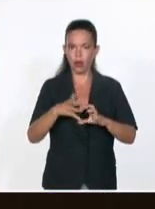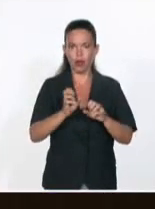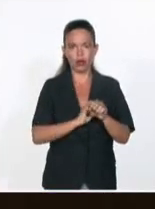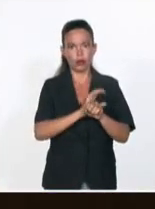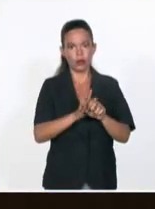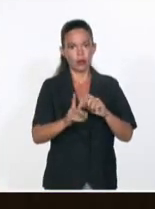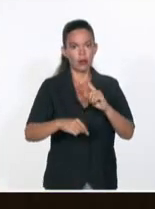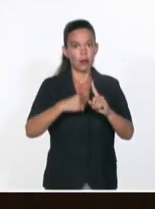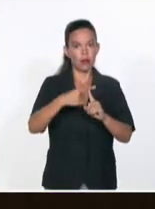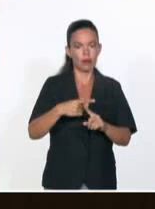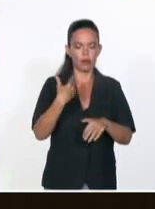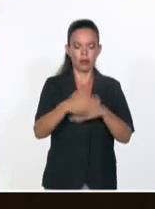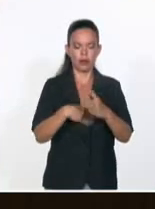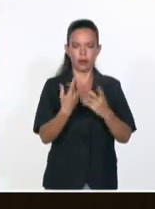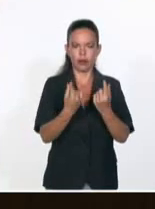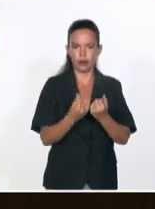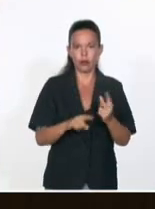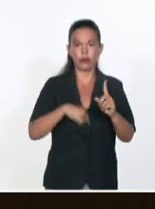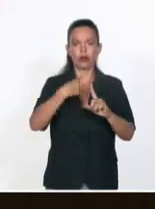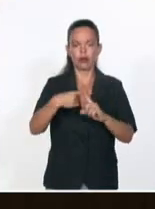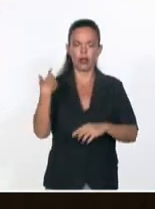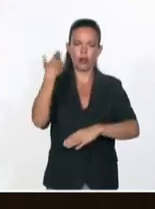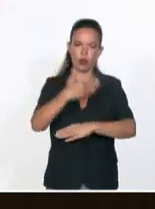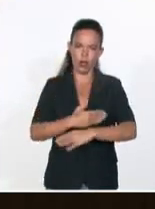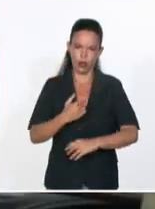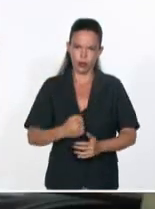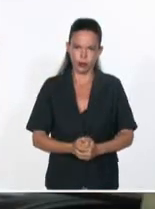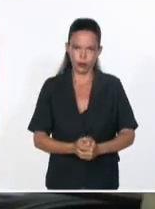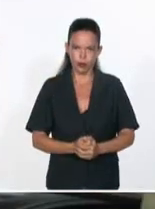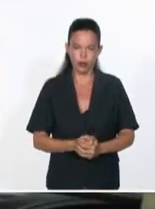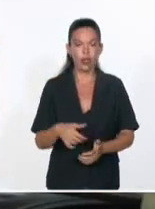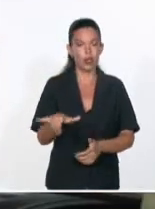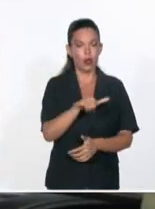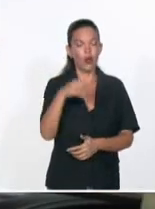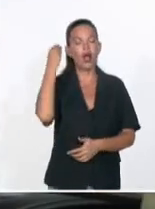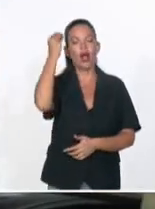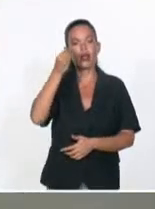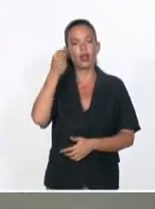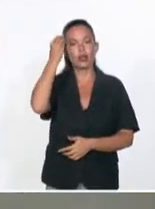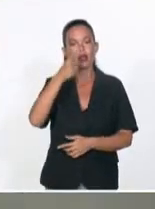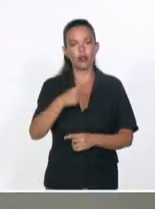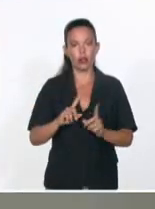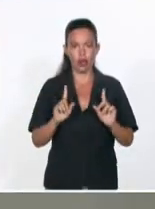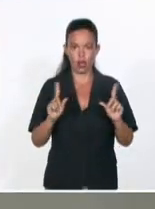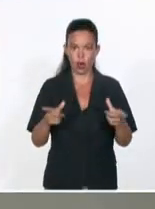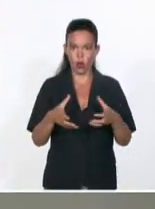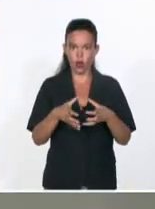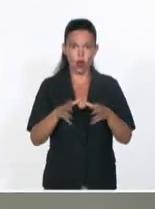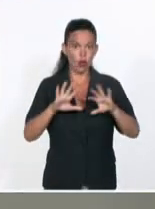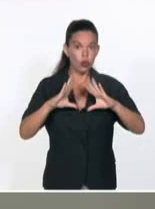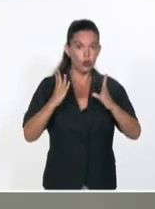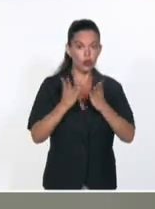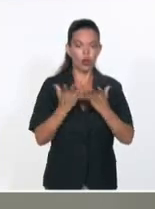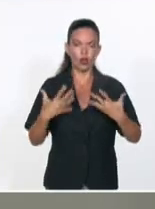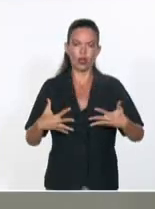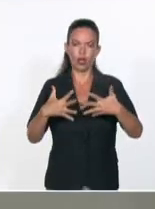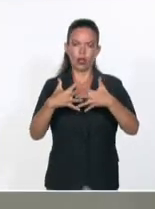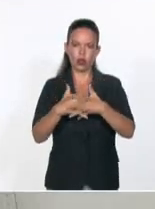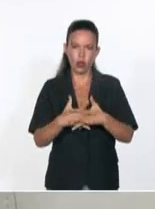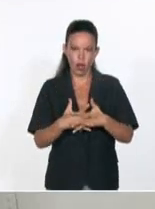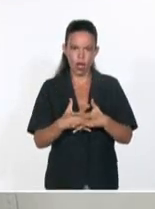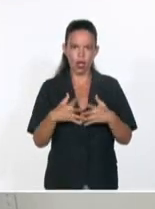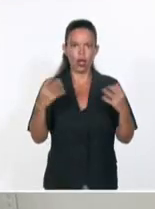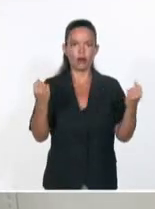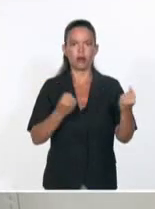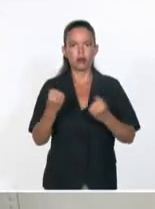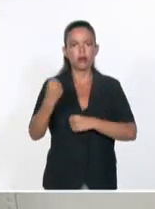Unidos. Igualmente, fue analizado por el Comité Ejecutivo del Consejo de Ministros todo lo concerniente al transporte de cargas y pasajeros,